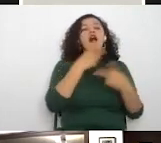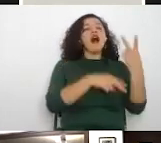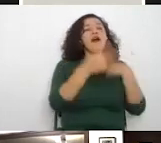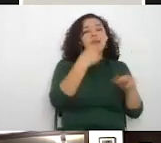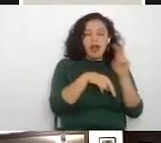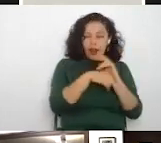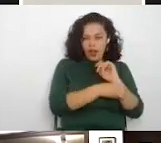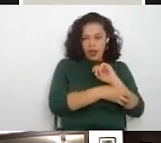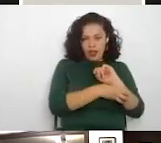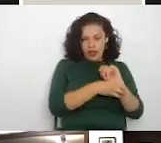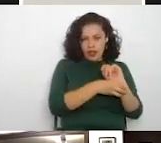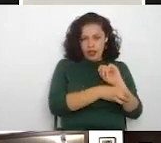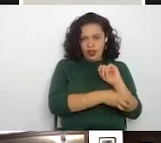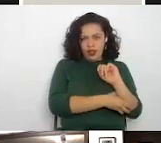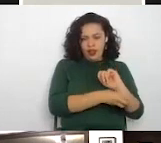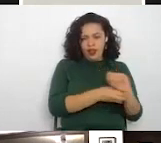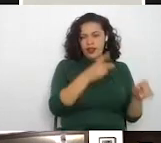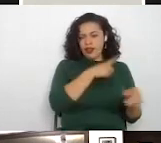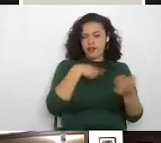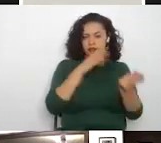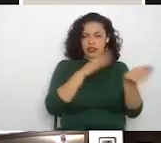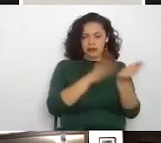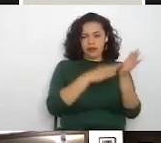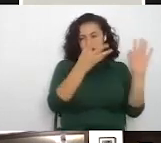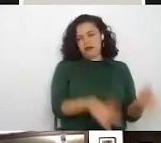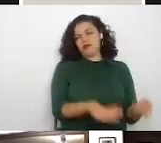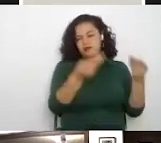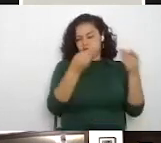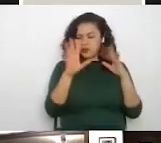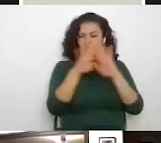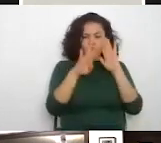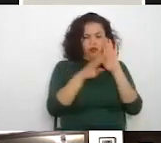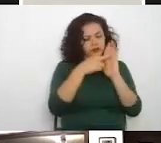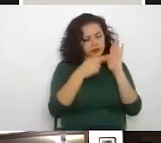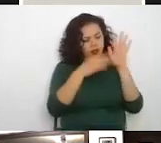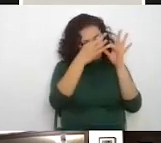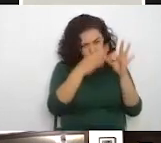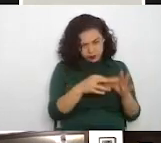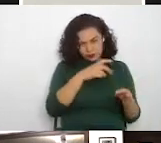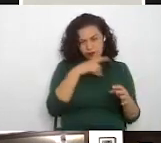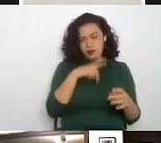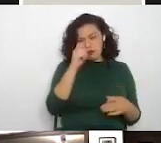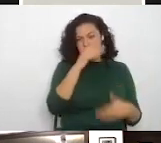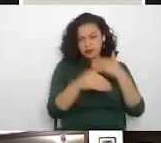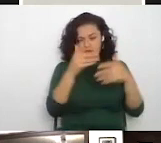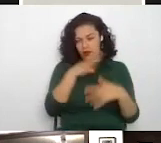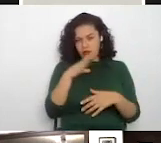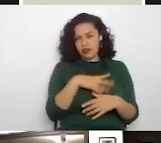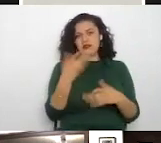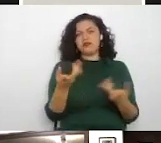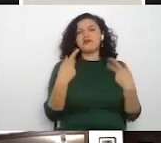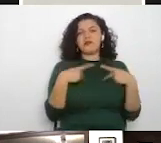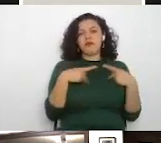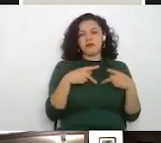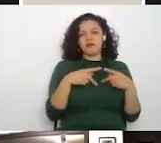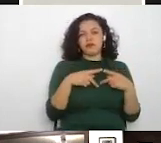de atención debe de entregar cierta documentación o cumplir ciertos requisitos, y entonces en el procedimiento está, y el usuario